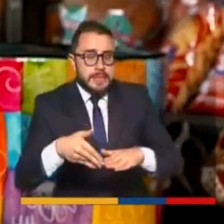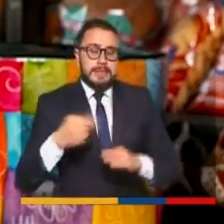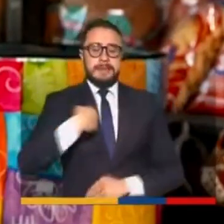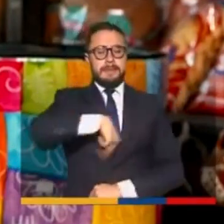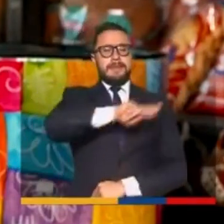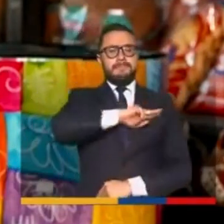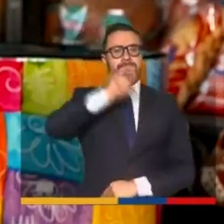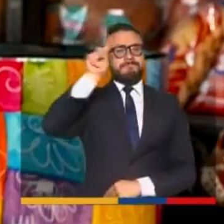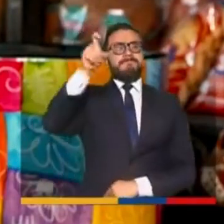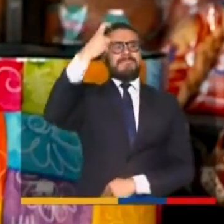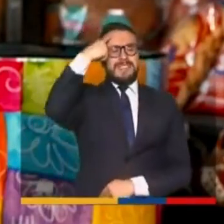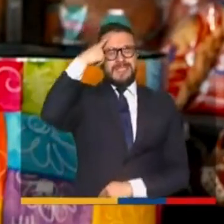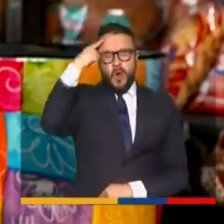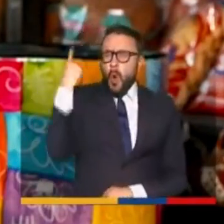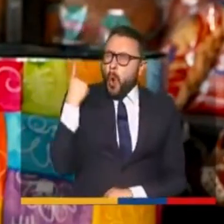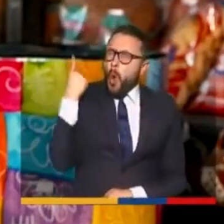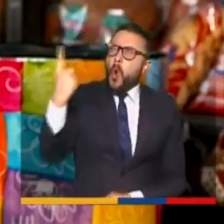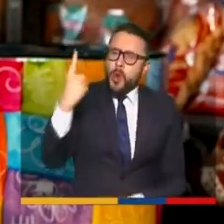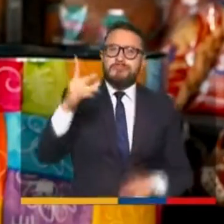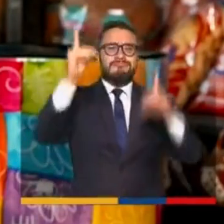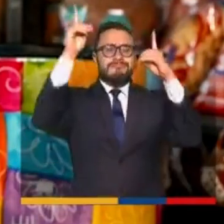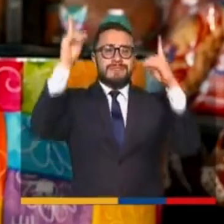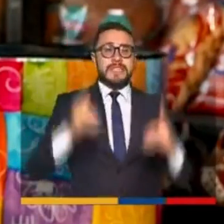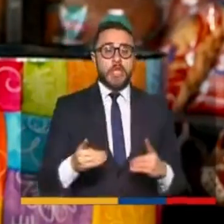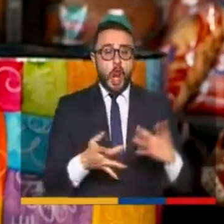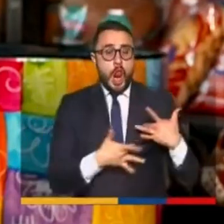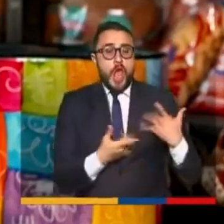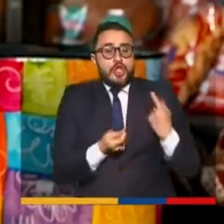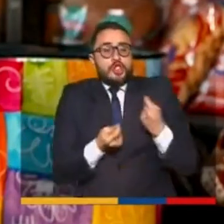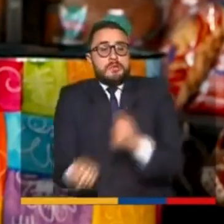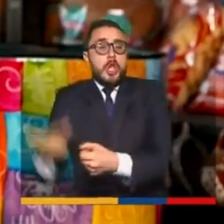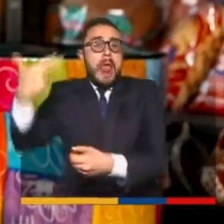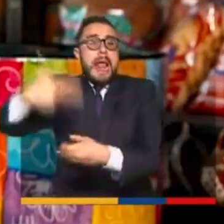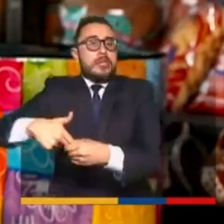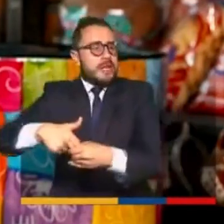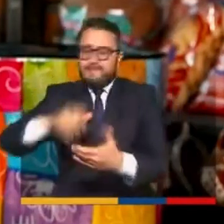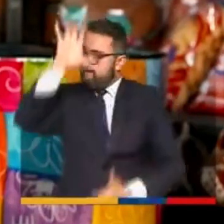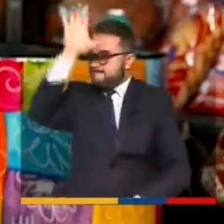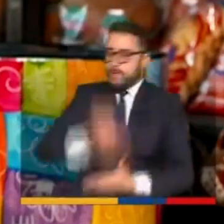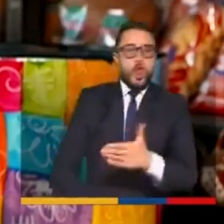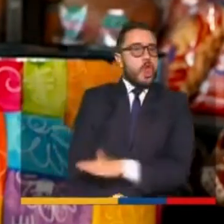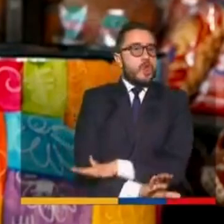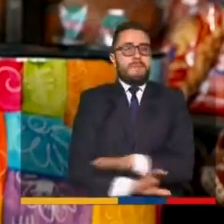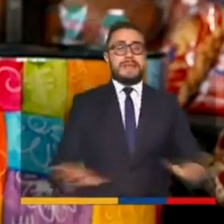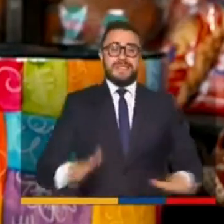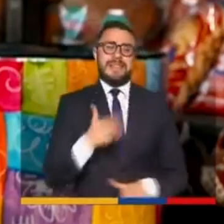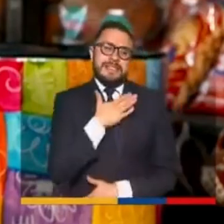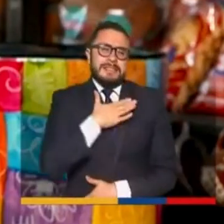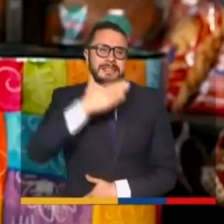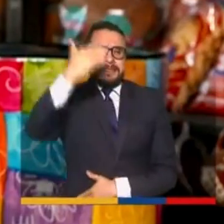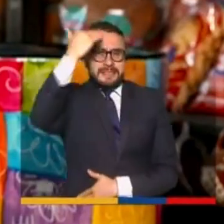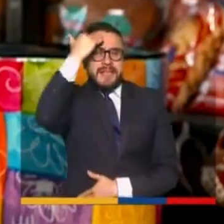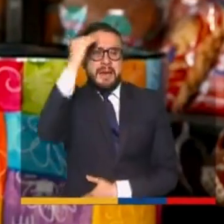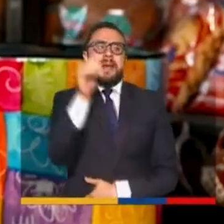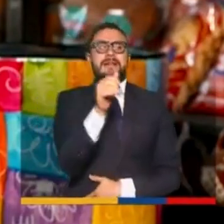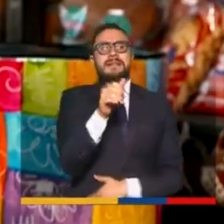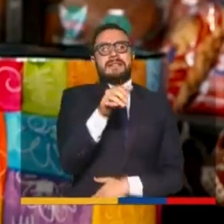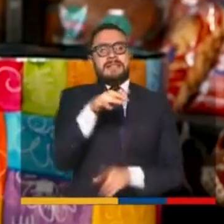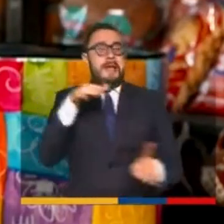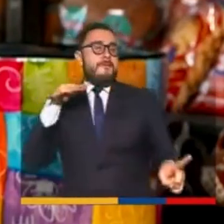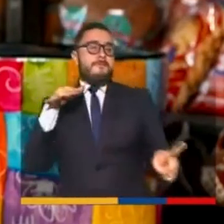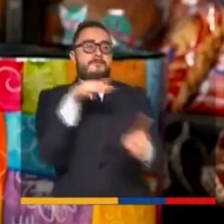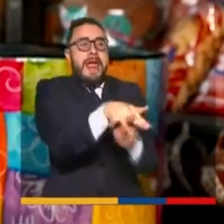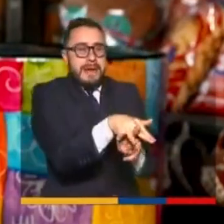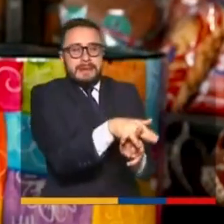de darse esa pela de eliminar el subsidio a la gasolina. Sé que le produce,